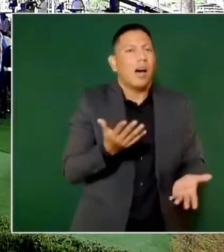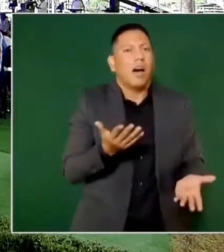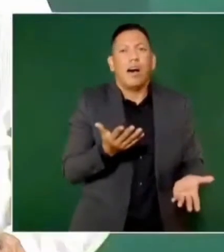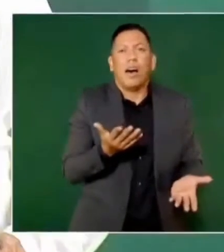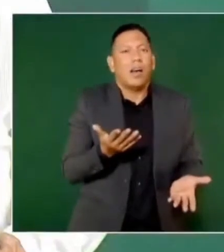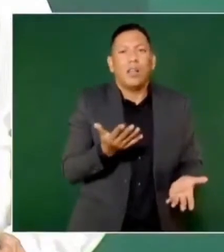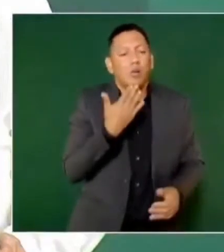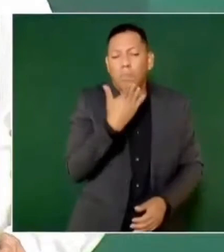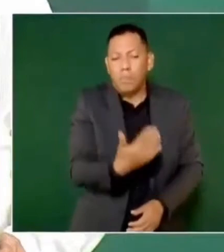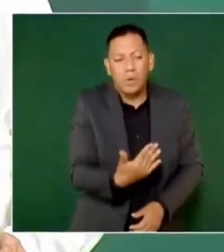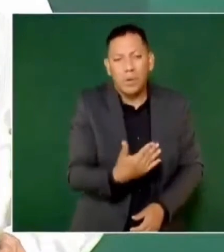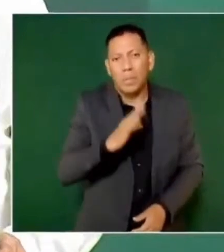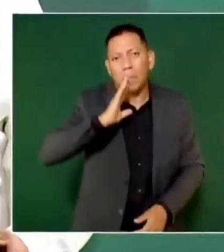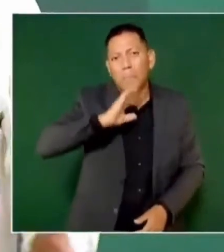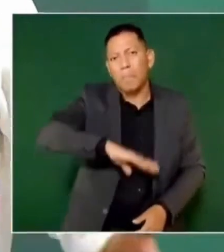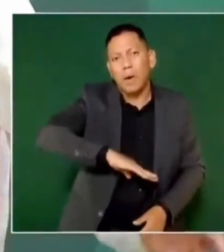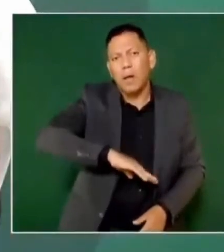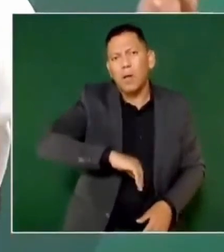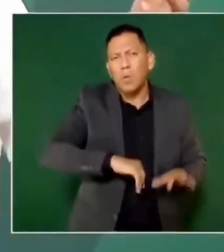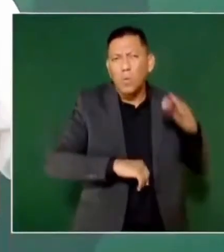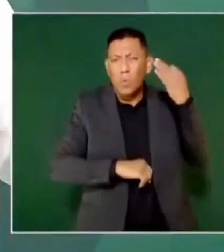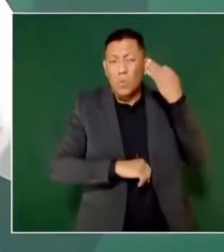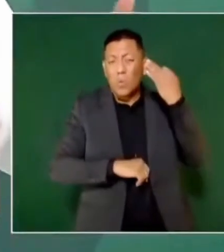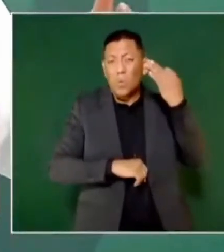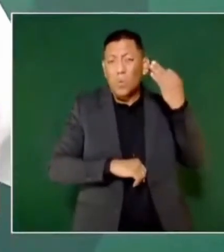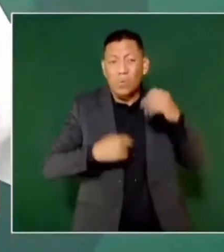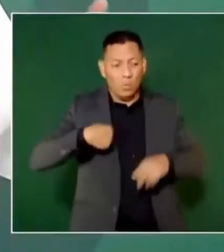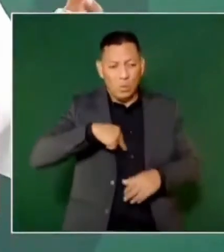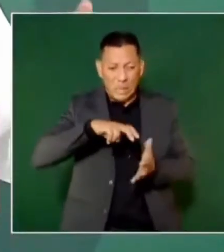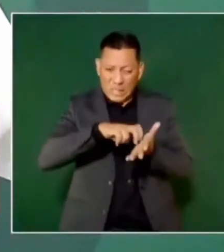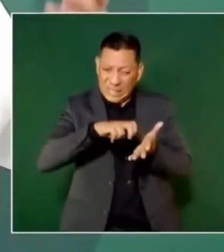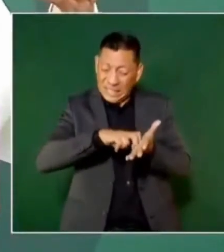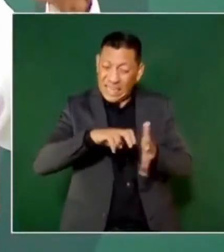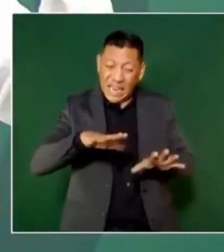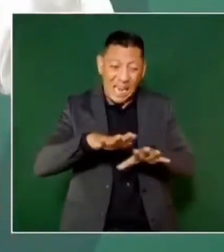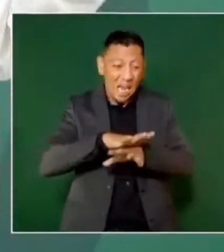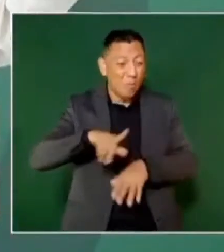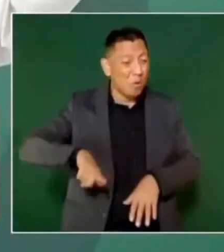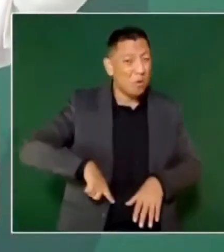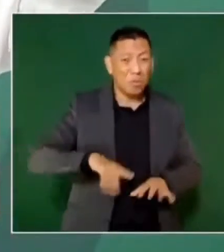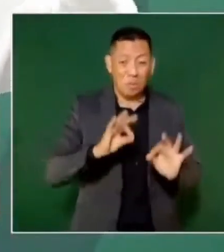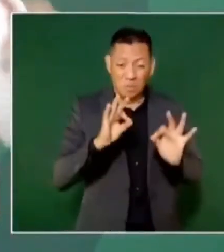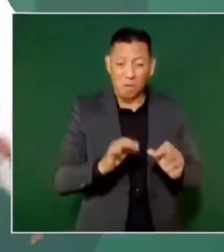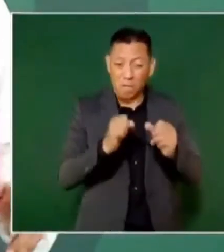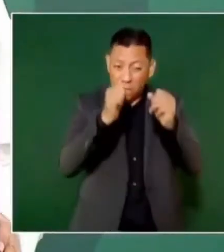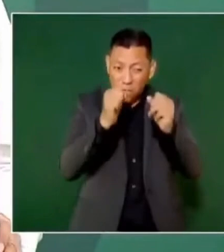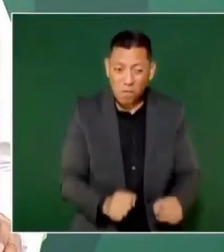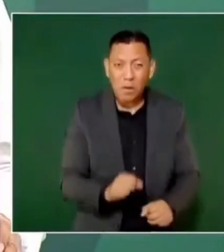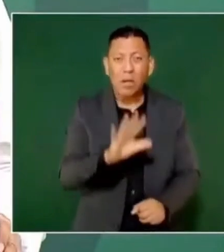reumático. ¿Cuánto tiempo nos llevó ponerlo de pie?